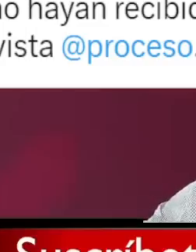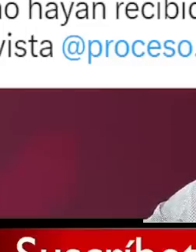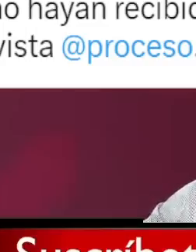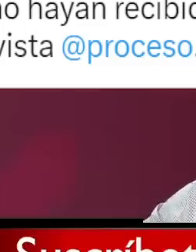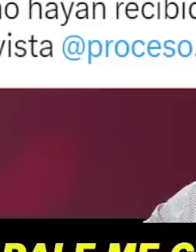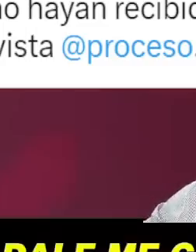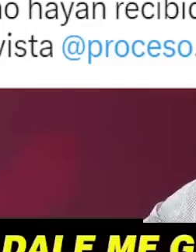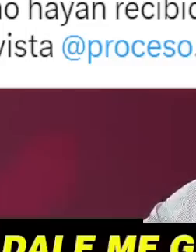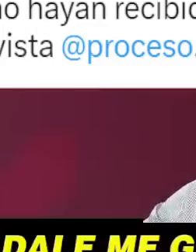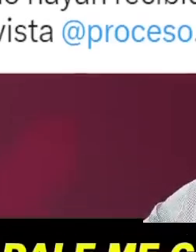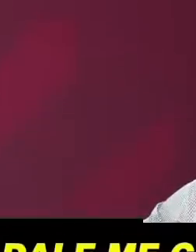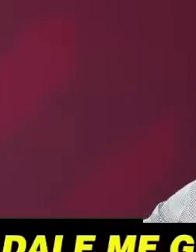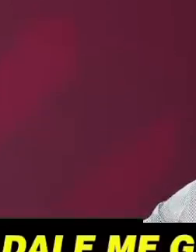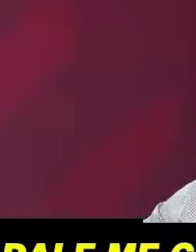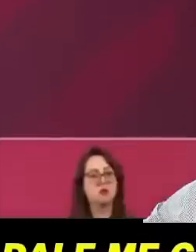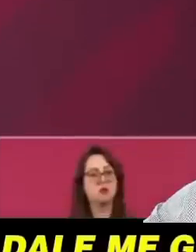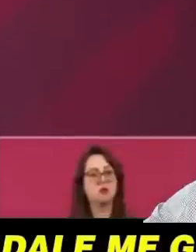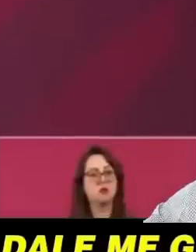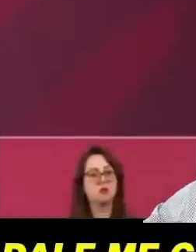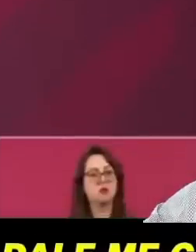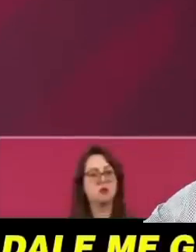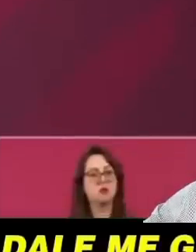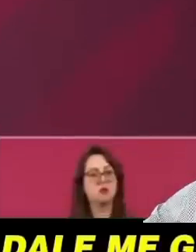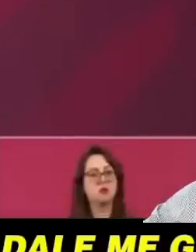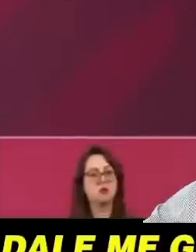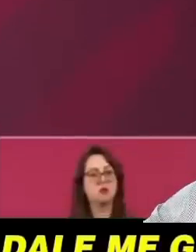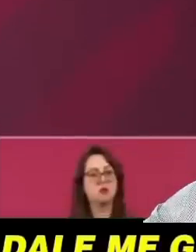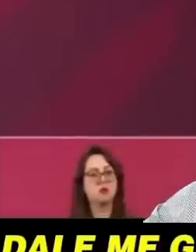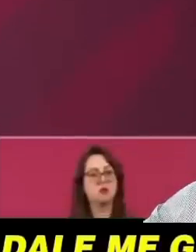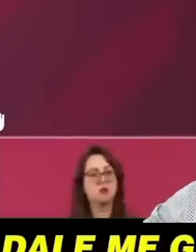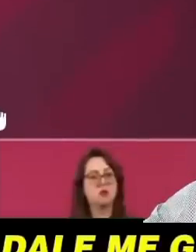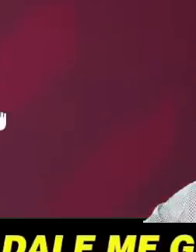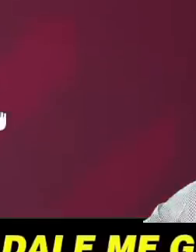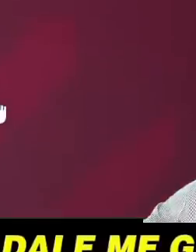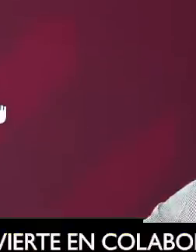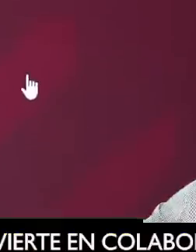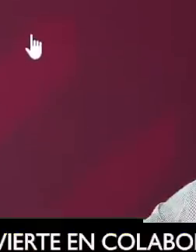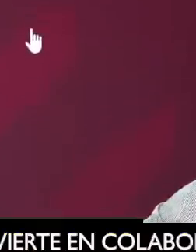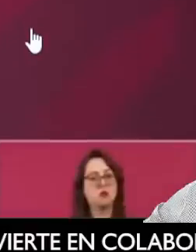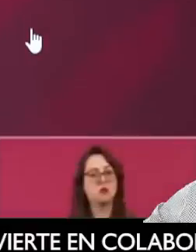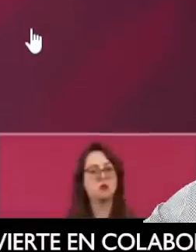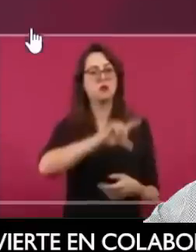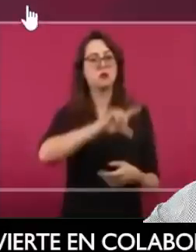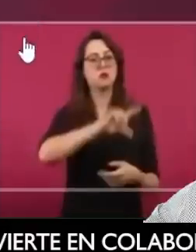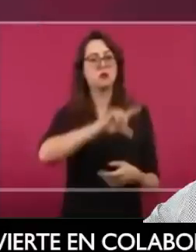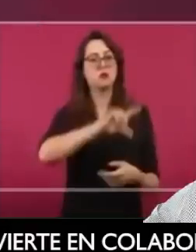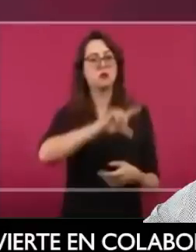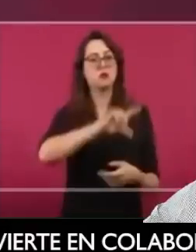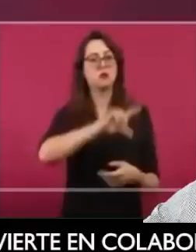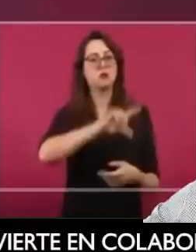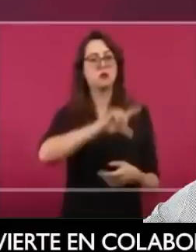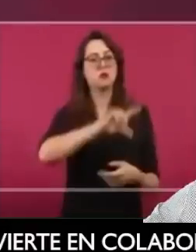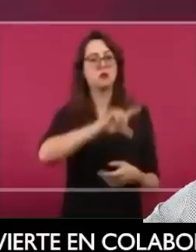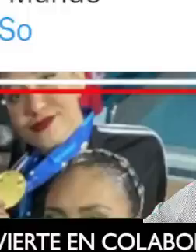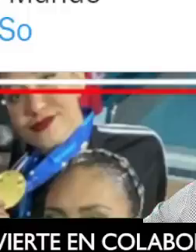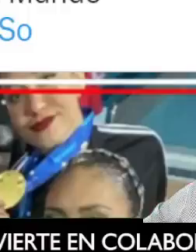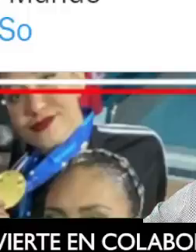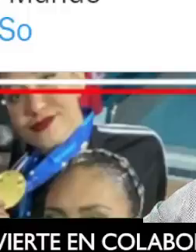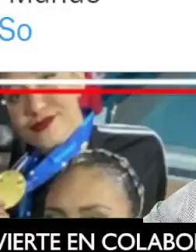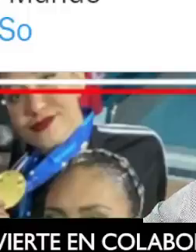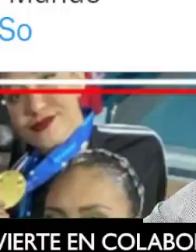en Egipto no hayan recibido recursos de la CONADE, como lo publicó la revista Proceso con esa